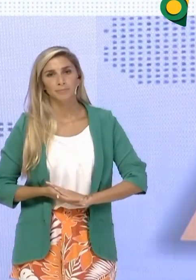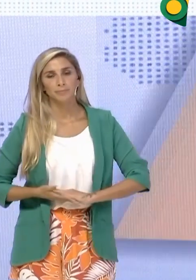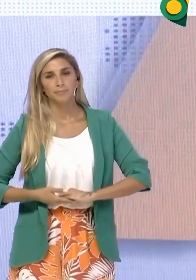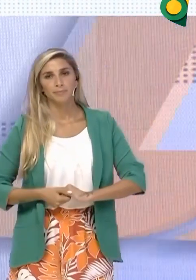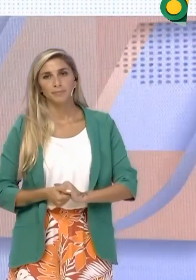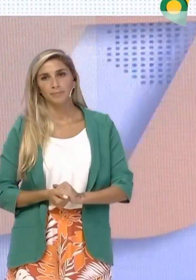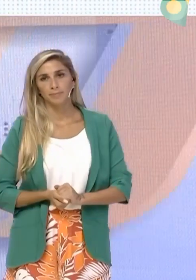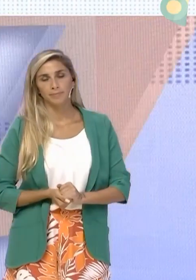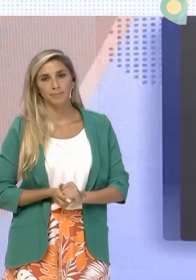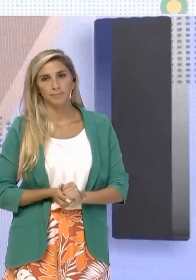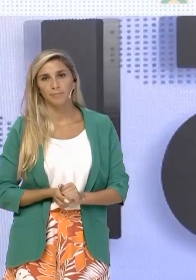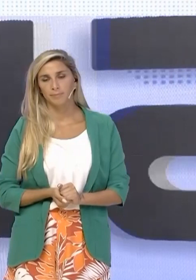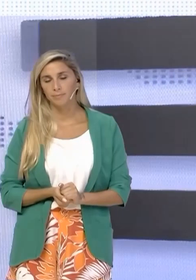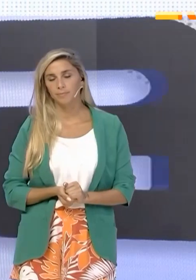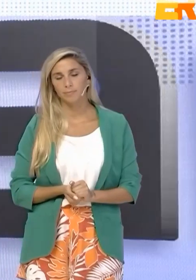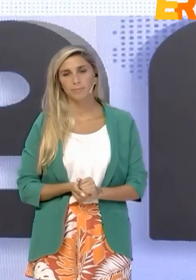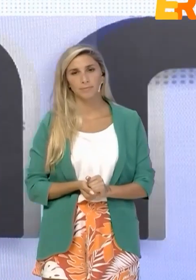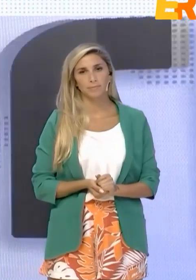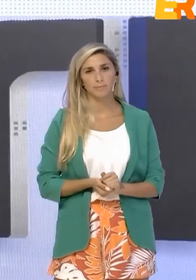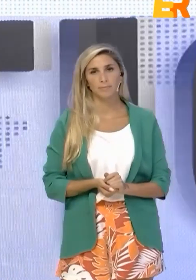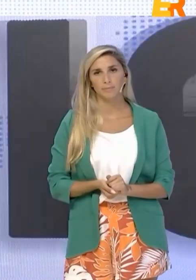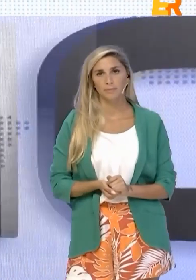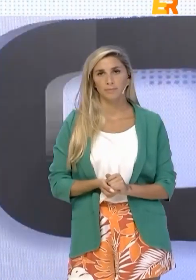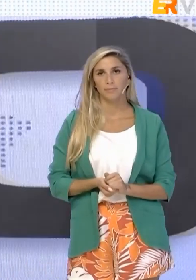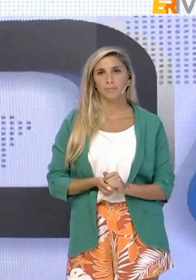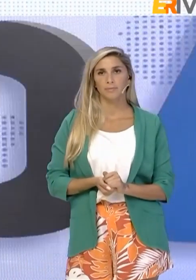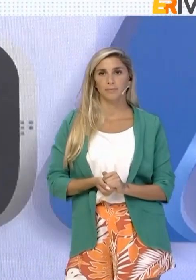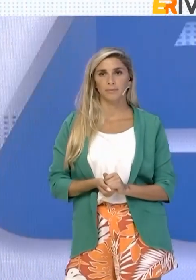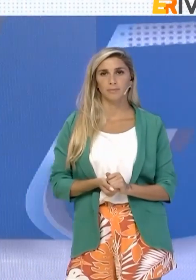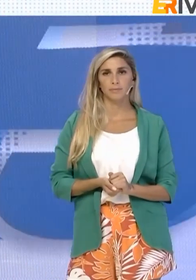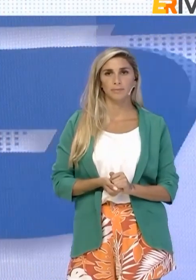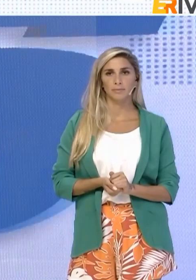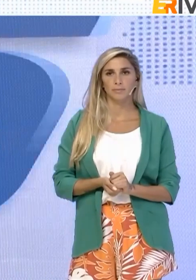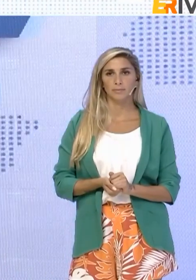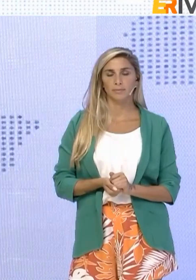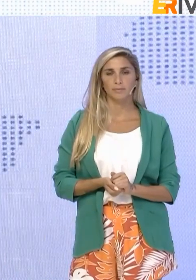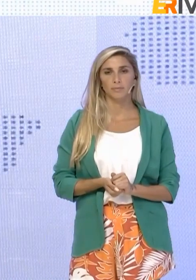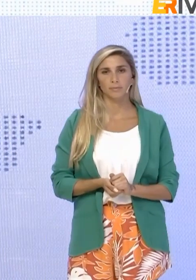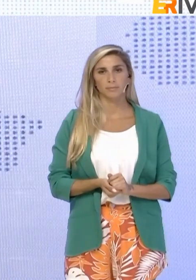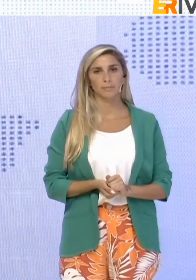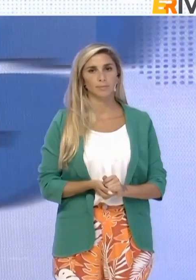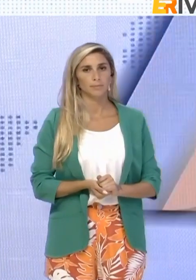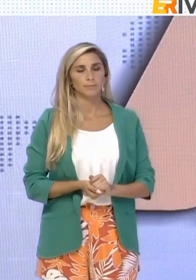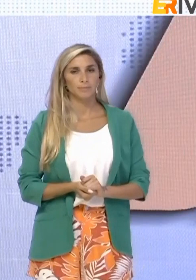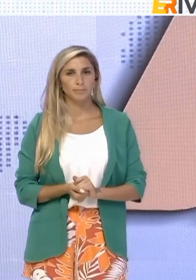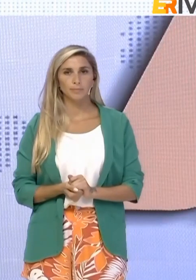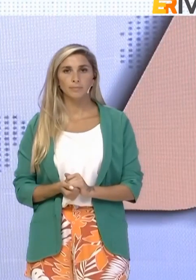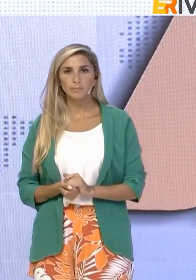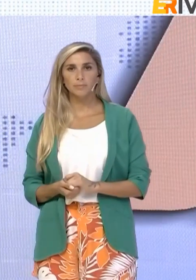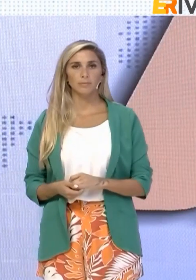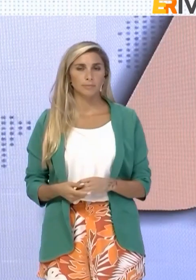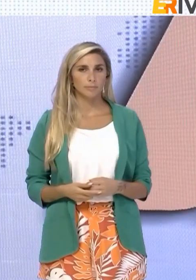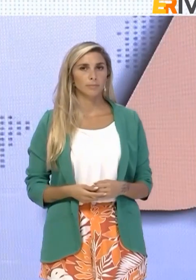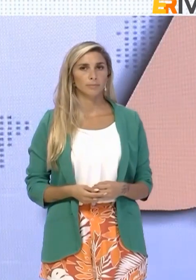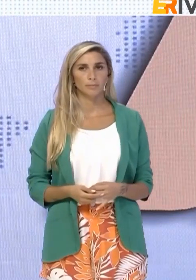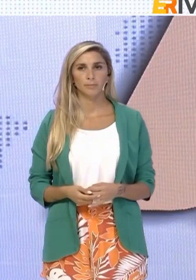claro. Claro, chicas, entonces cuando acordaste para que te acrediten el premio, le pidió usuario, contraseña, le generó la